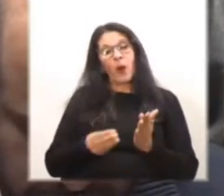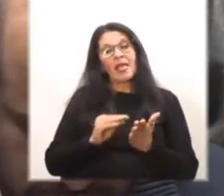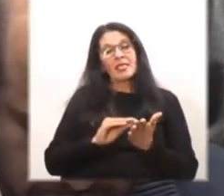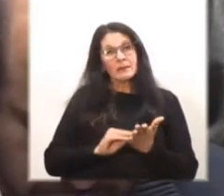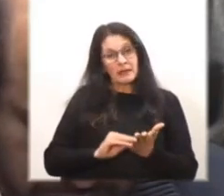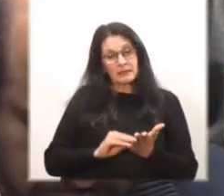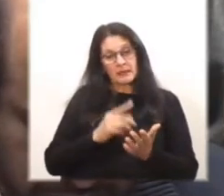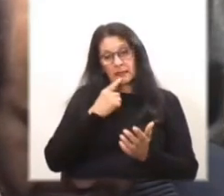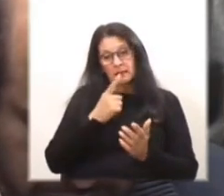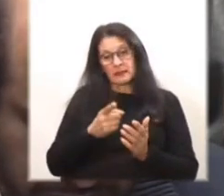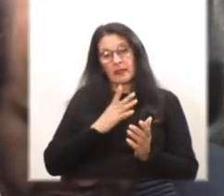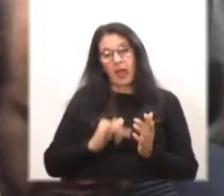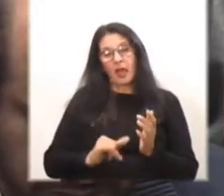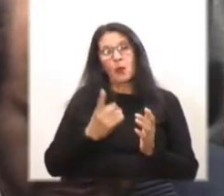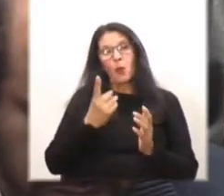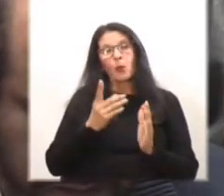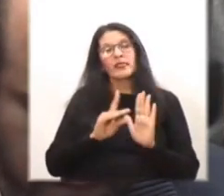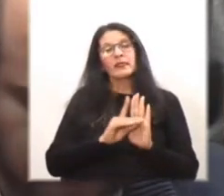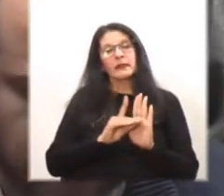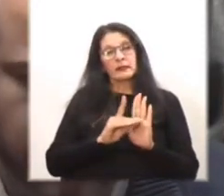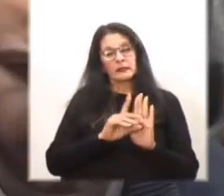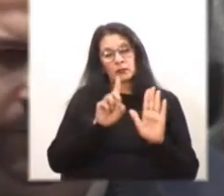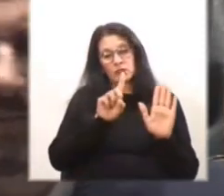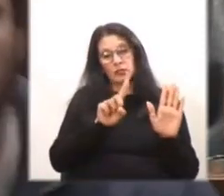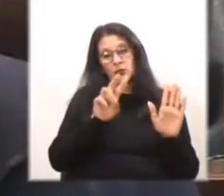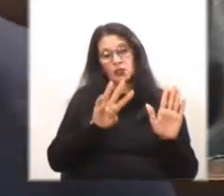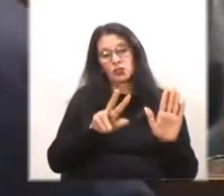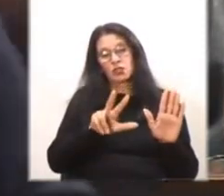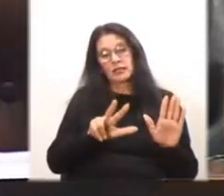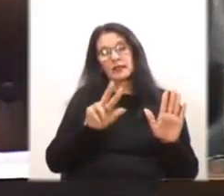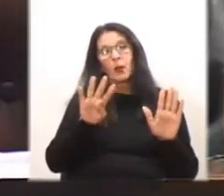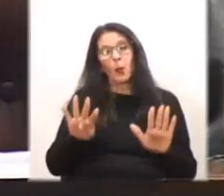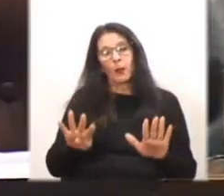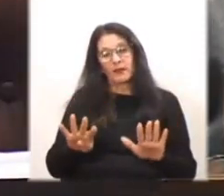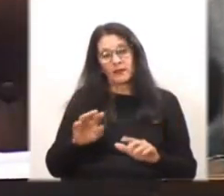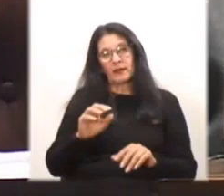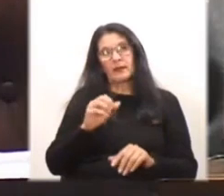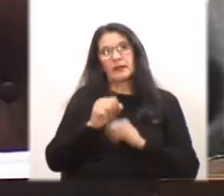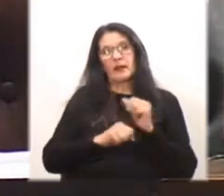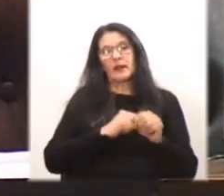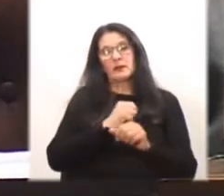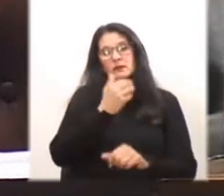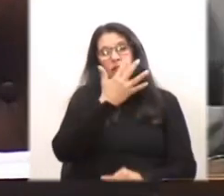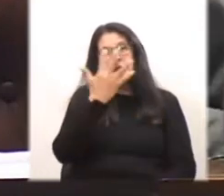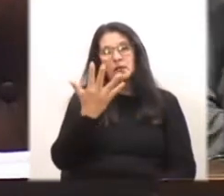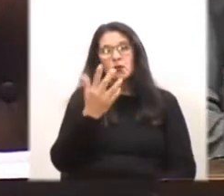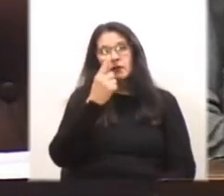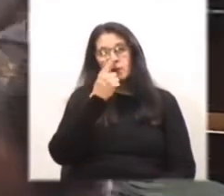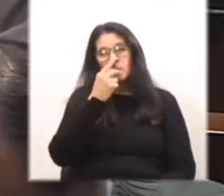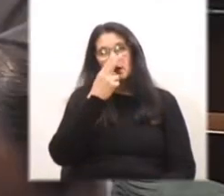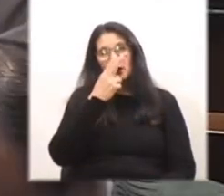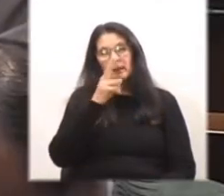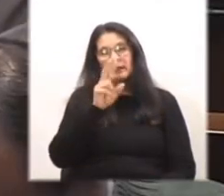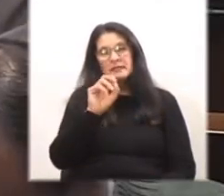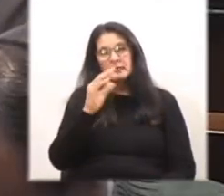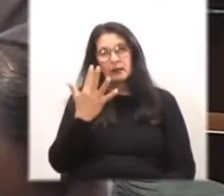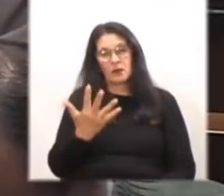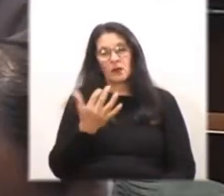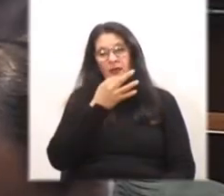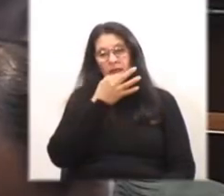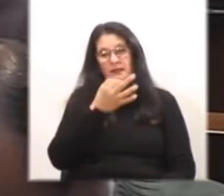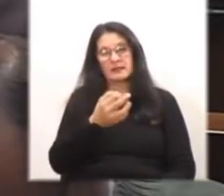el decreto 189 del año 2005, de junio del 2005, que expresa en su